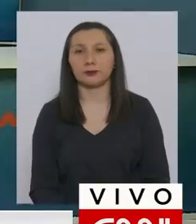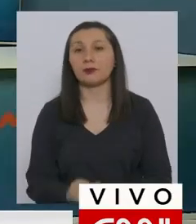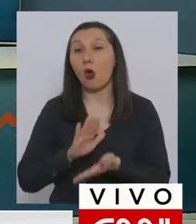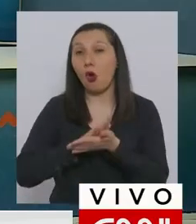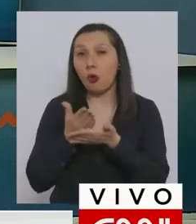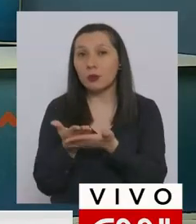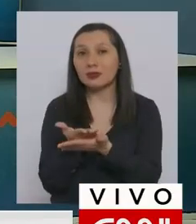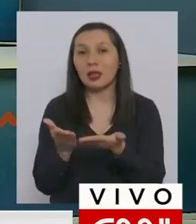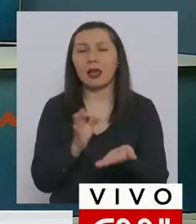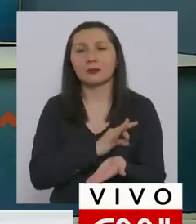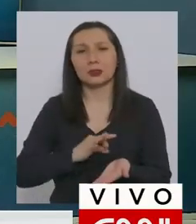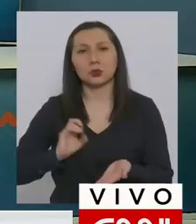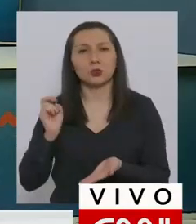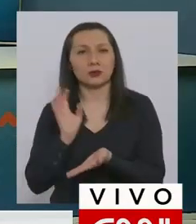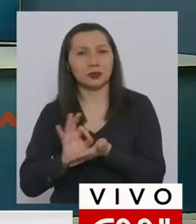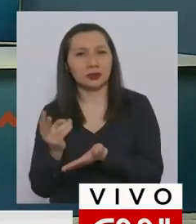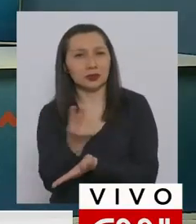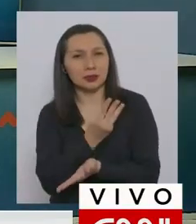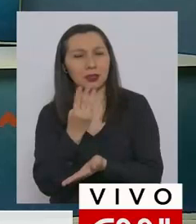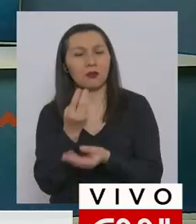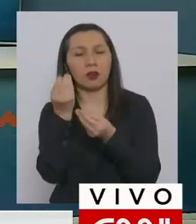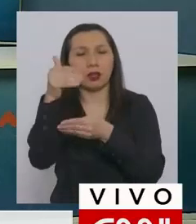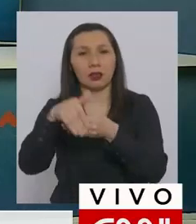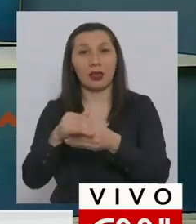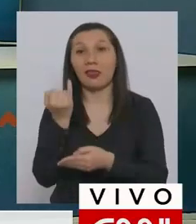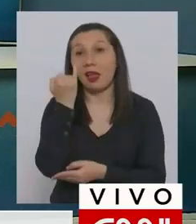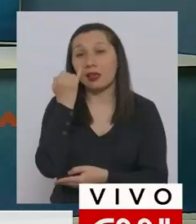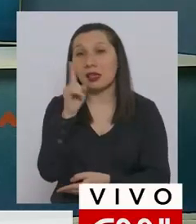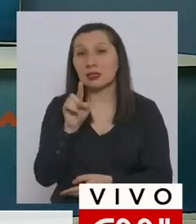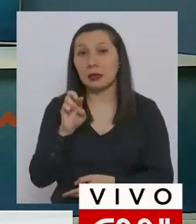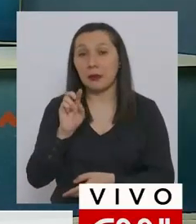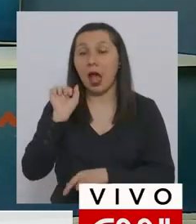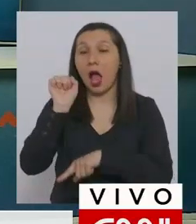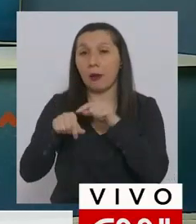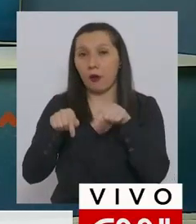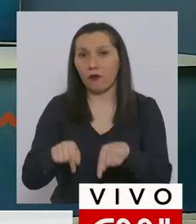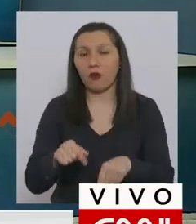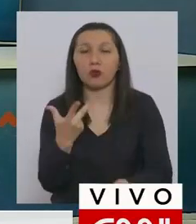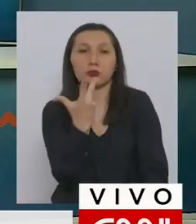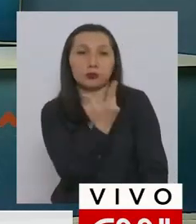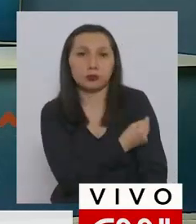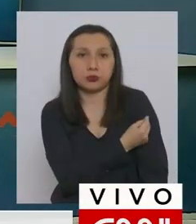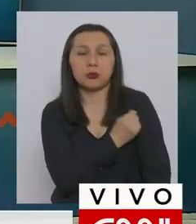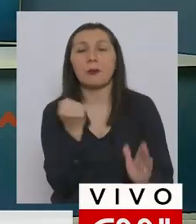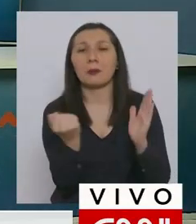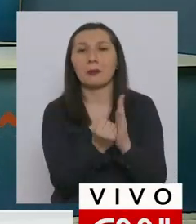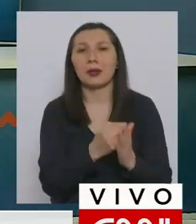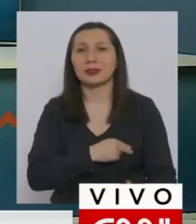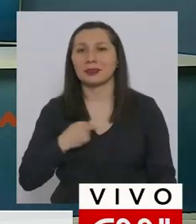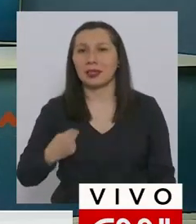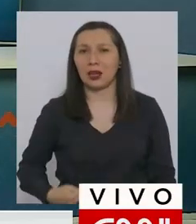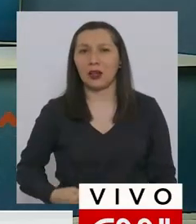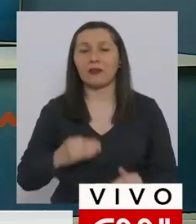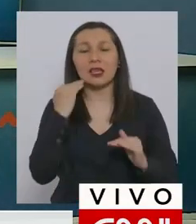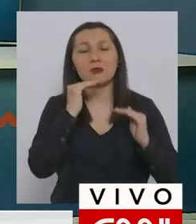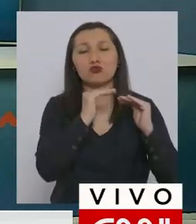Paillaco; y en la región de Los Lagos, las comunas de Purranque, Pugueldón y Los Muermos.